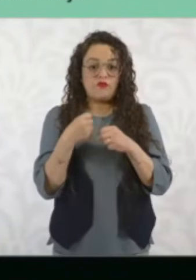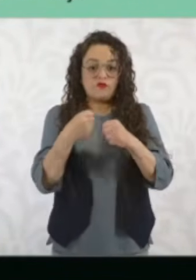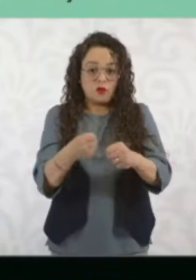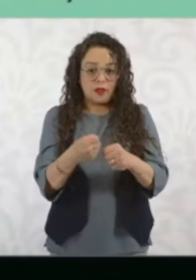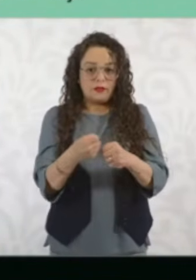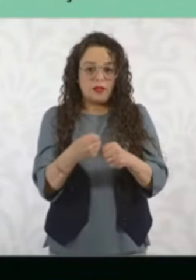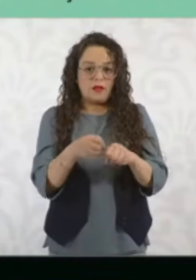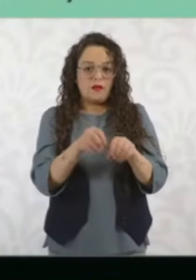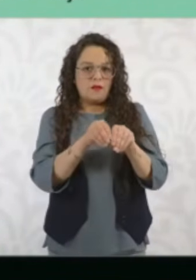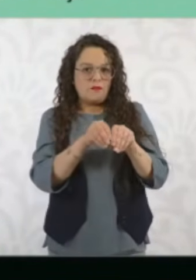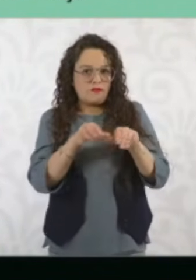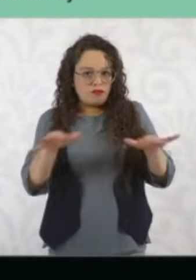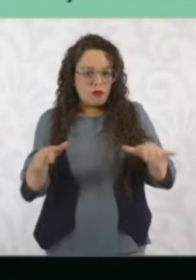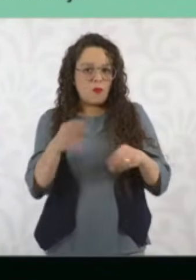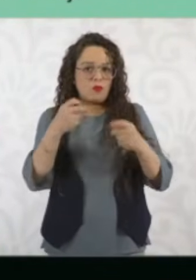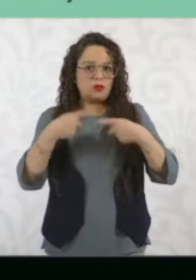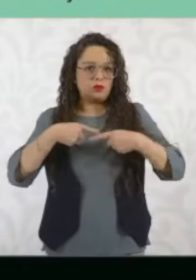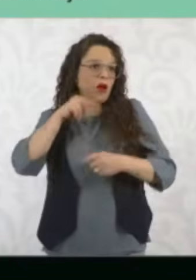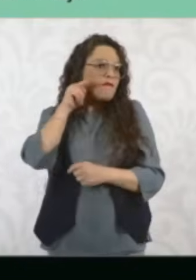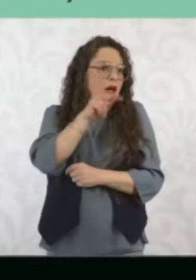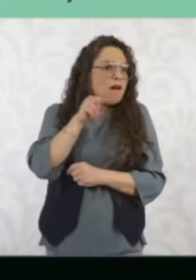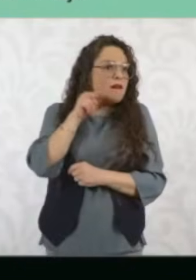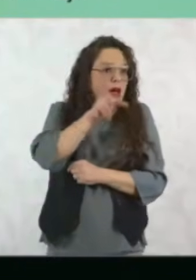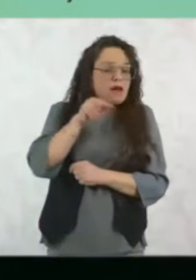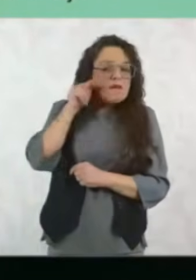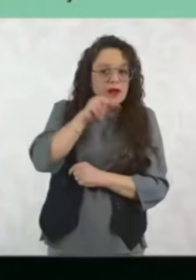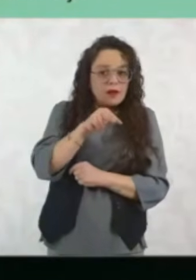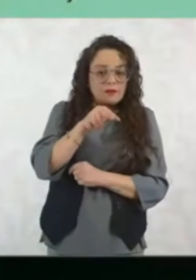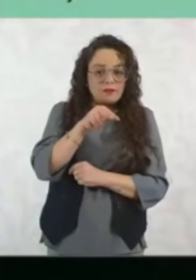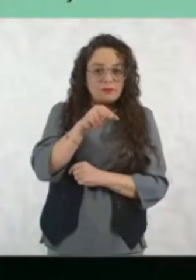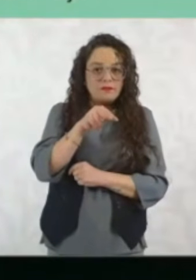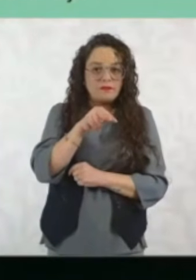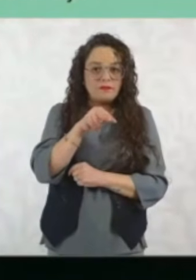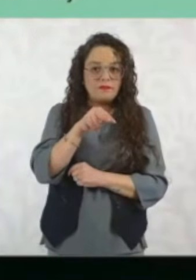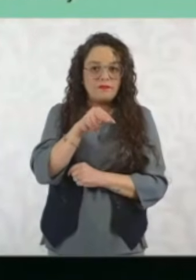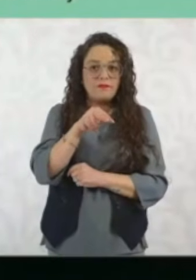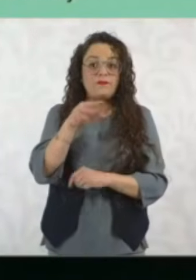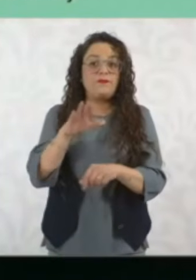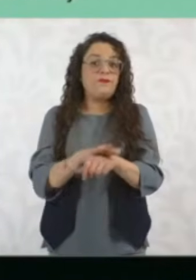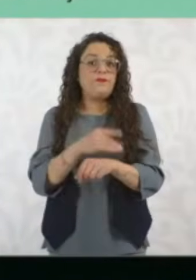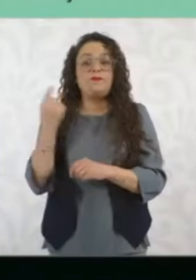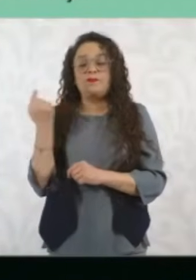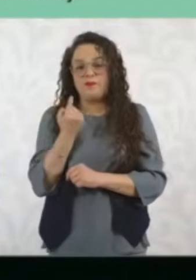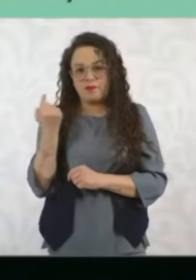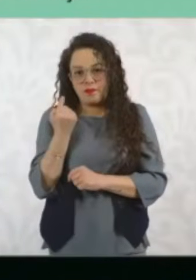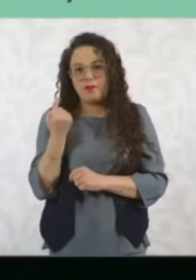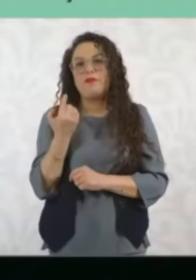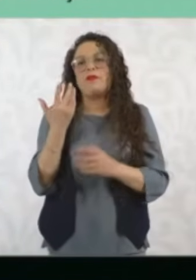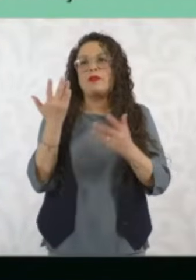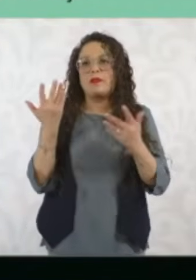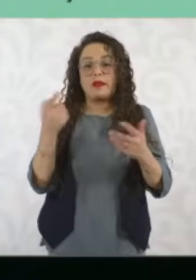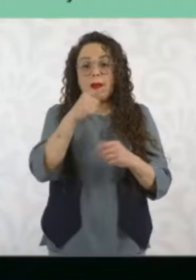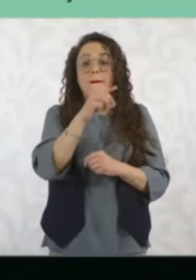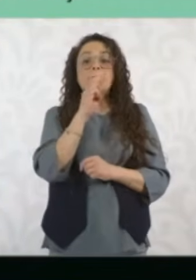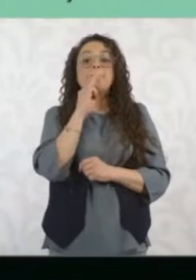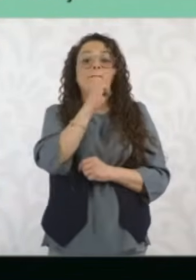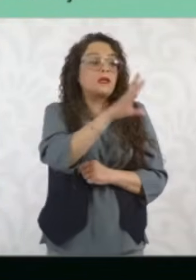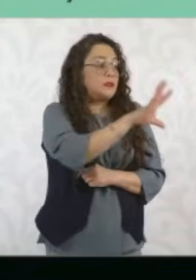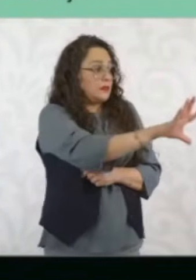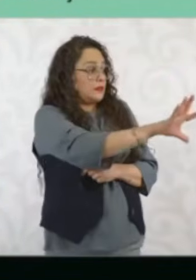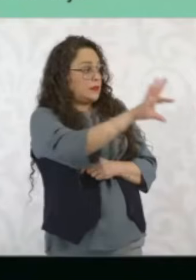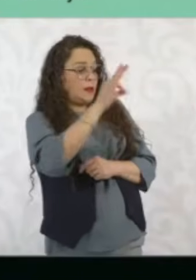alcances importantes y que finalmente de lo que se trata es retomar estos mensajes